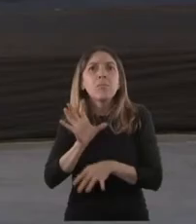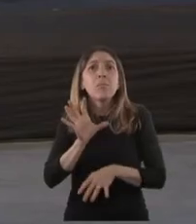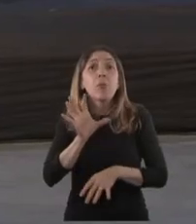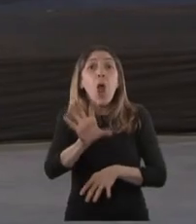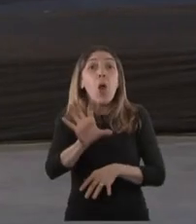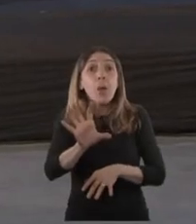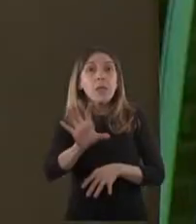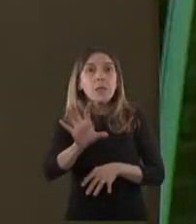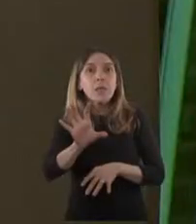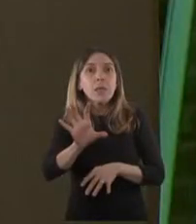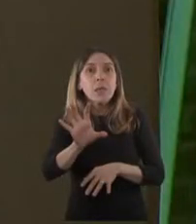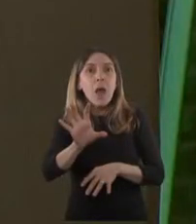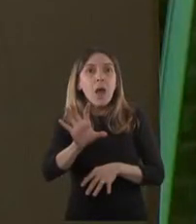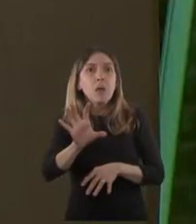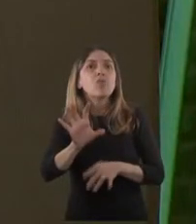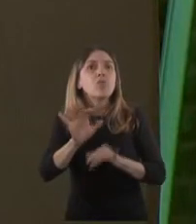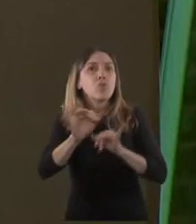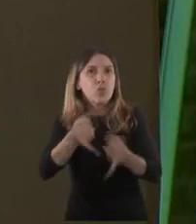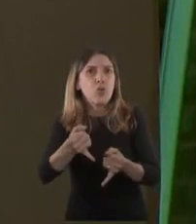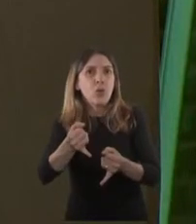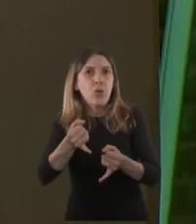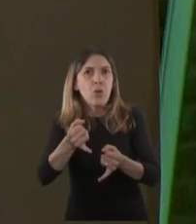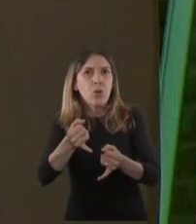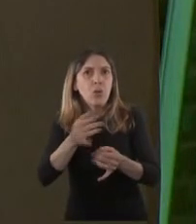las receptoras